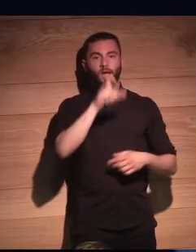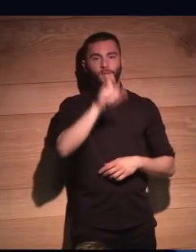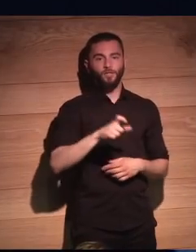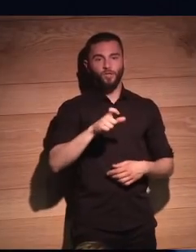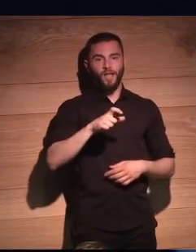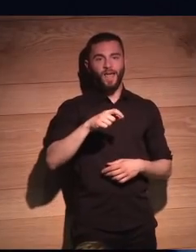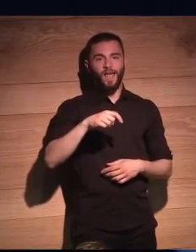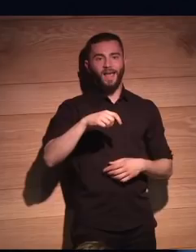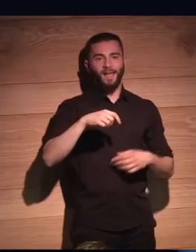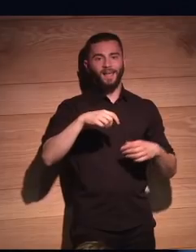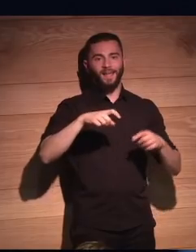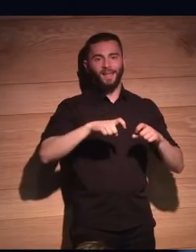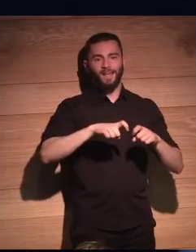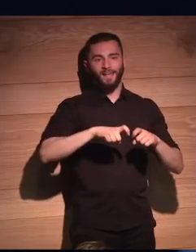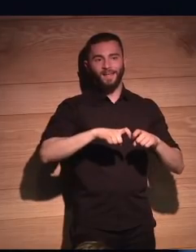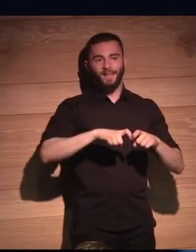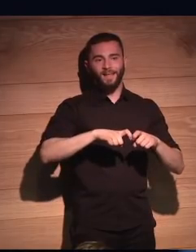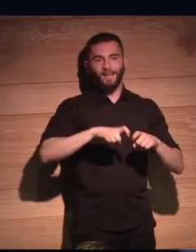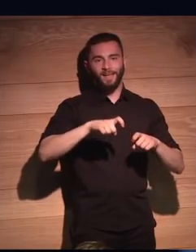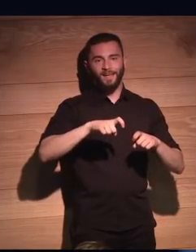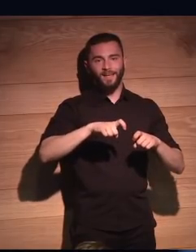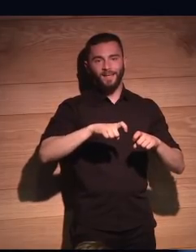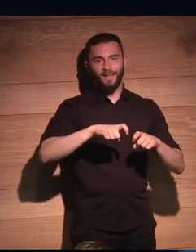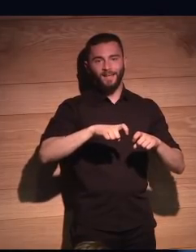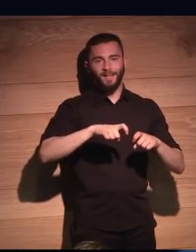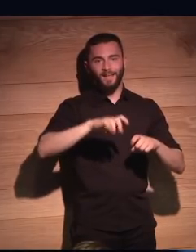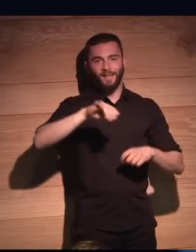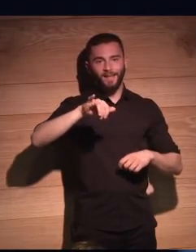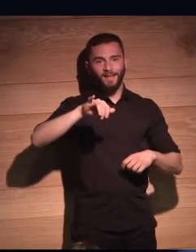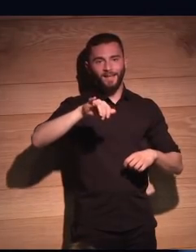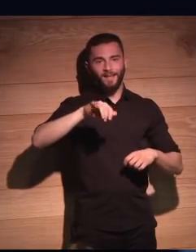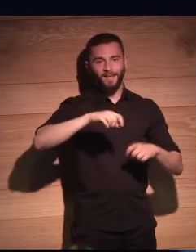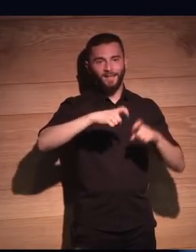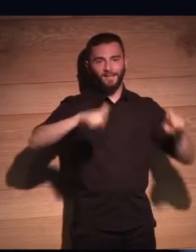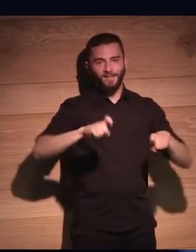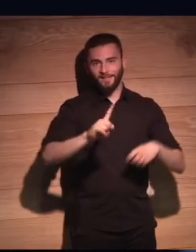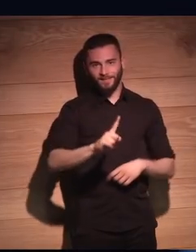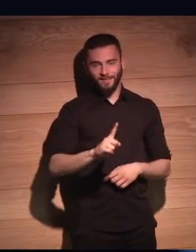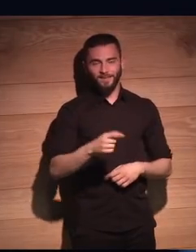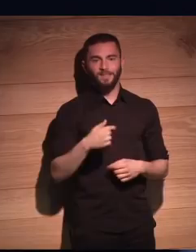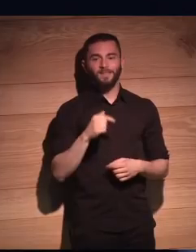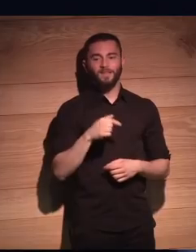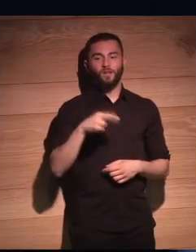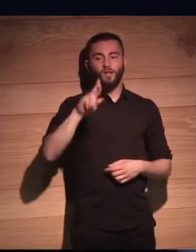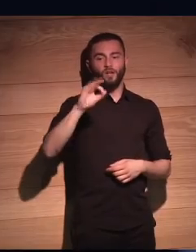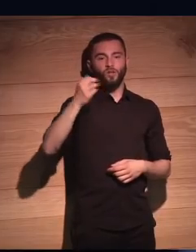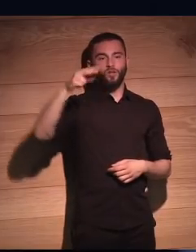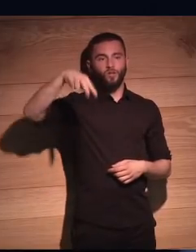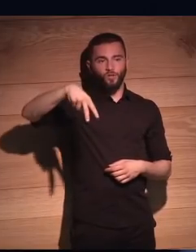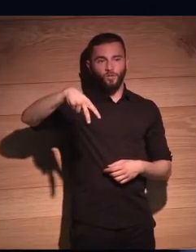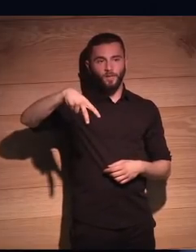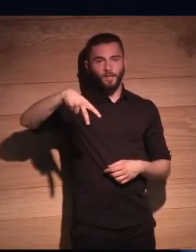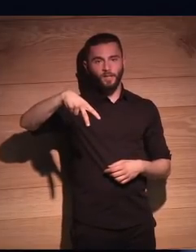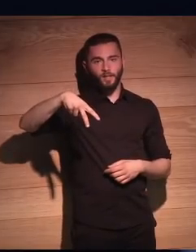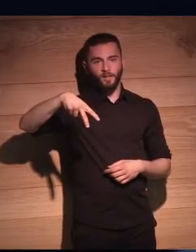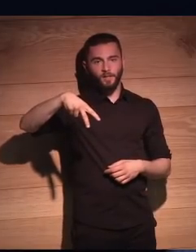héroe, que en una saga más o menos tebeística era Robin, pero en el cine sobre todo es el mayordomo